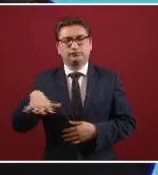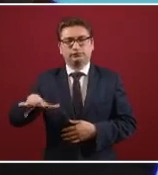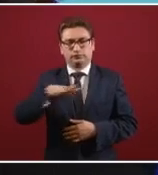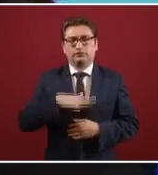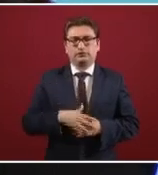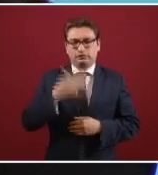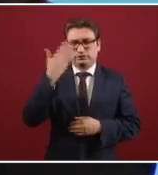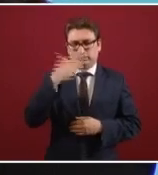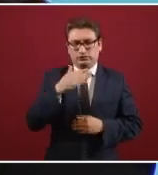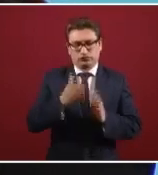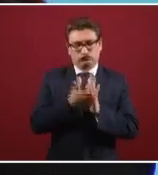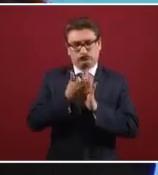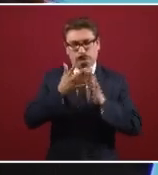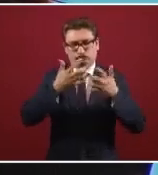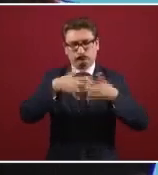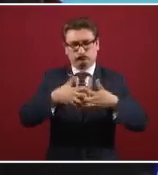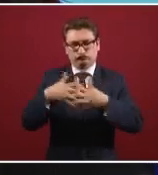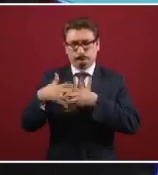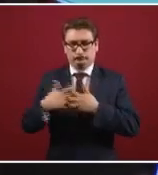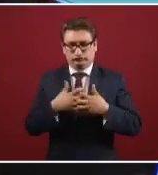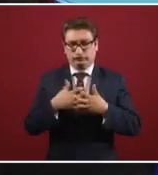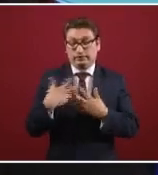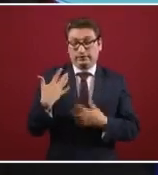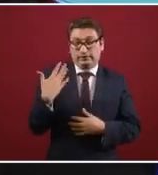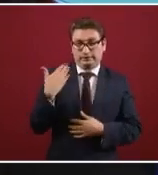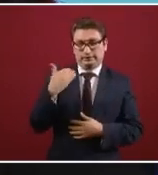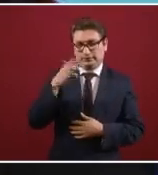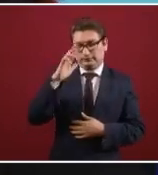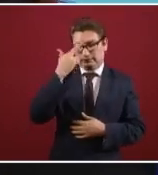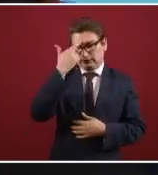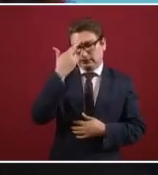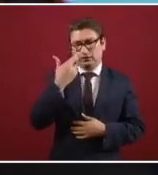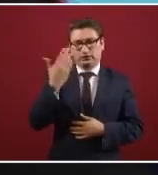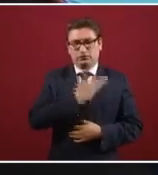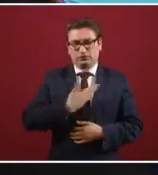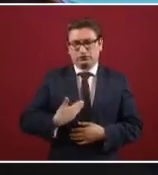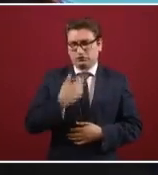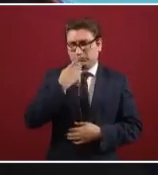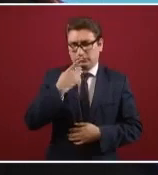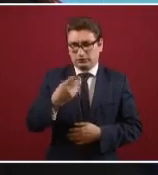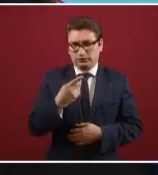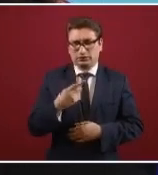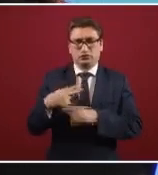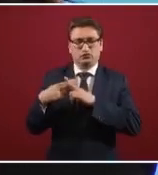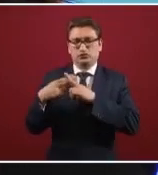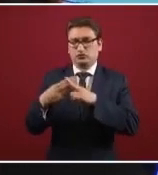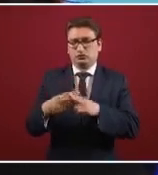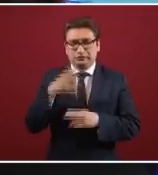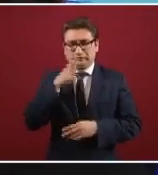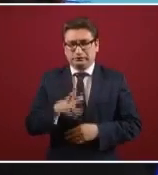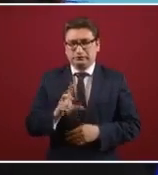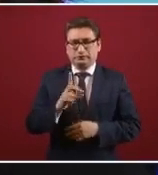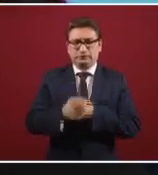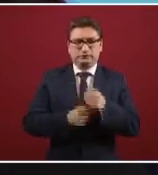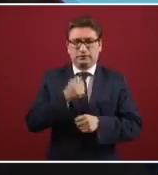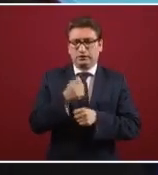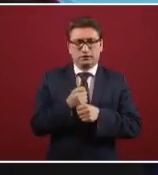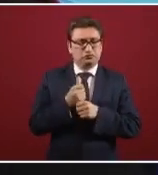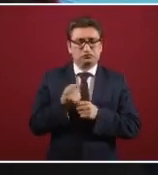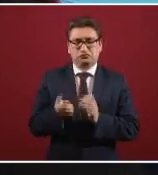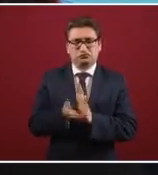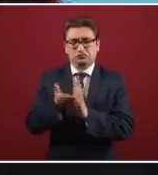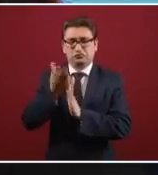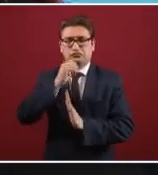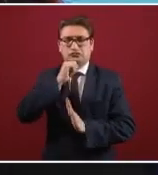como comentó el señor presidente se ha mantenido sin crecimiento durante casi tres décadas frente a una demanda